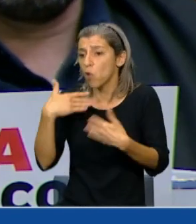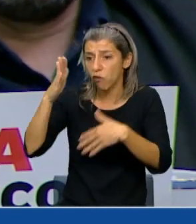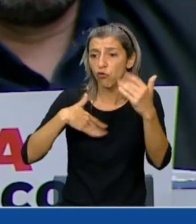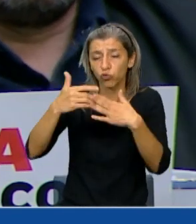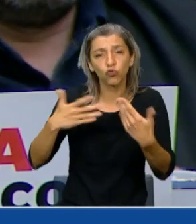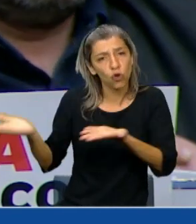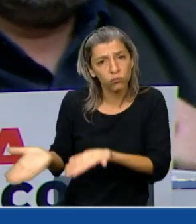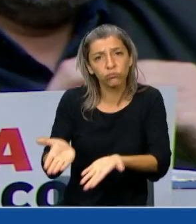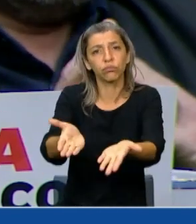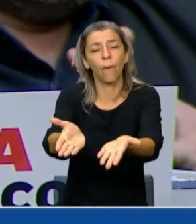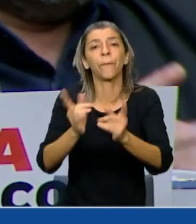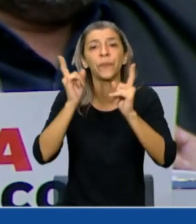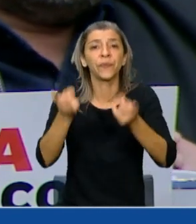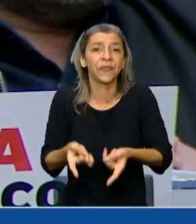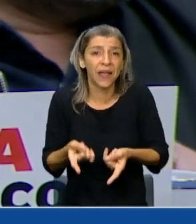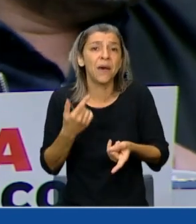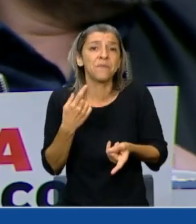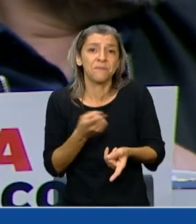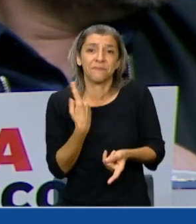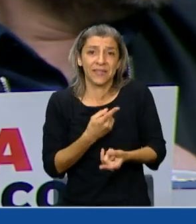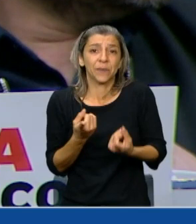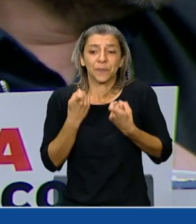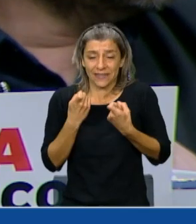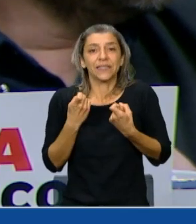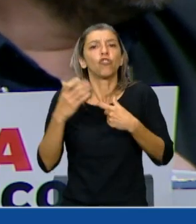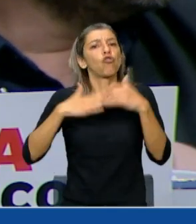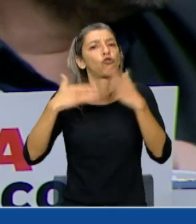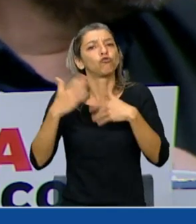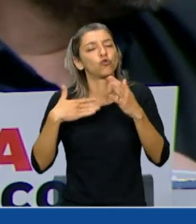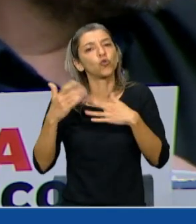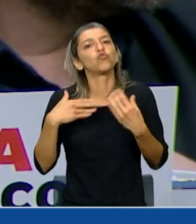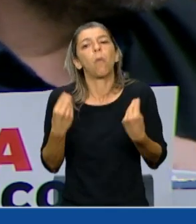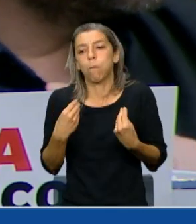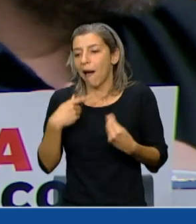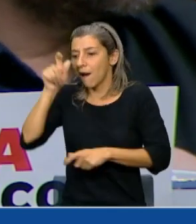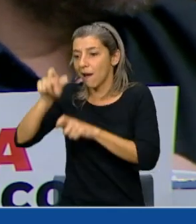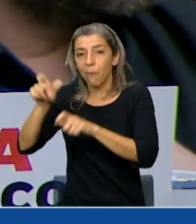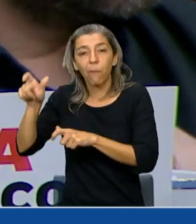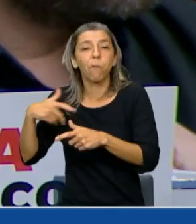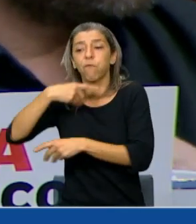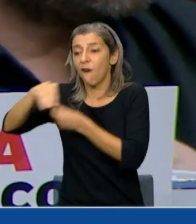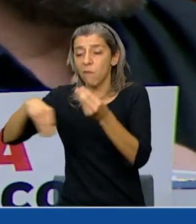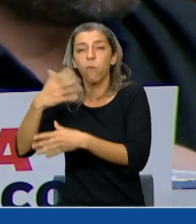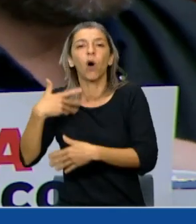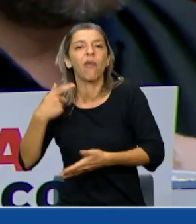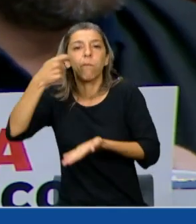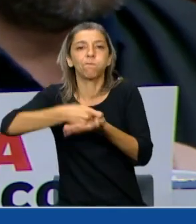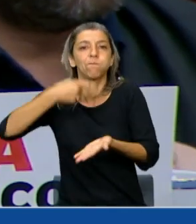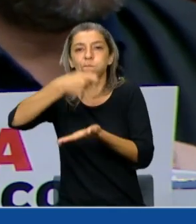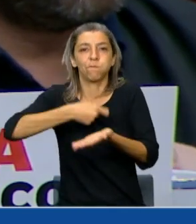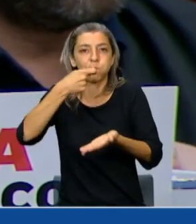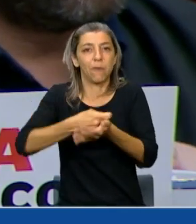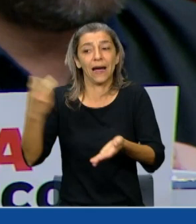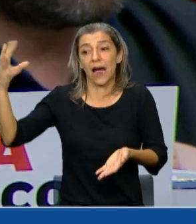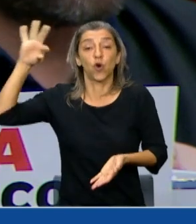también hace falta la construcción de viviendas para que se pueda acceder con cuotas que se puedan pagar con los salarios que